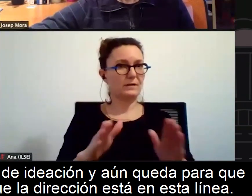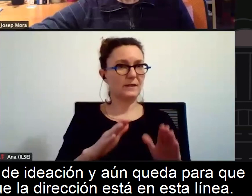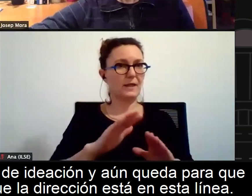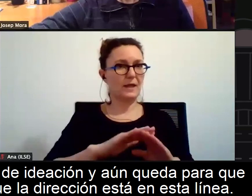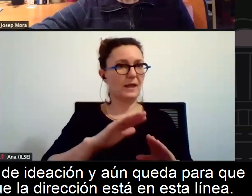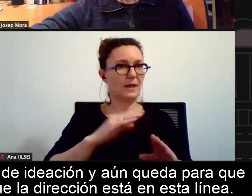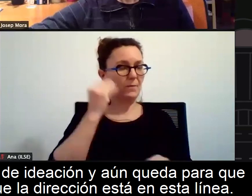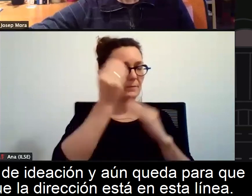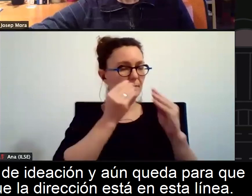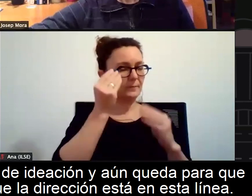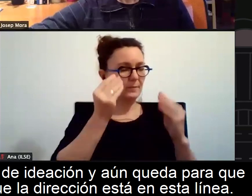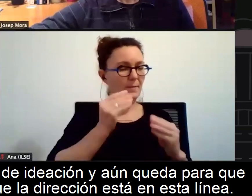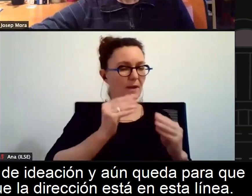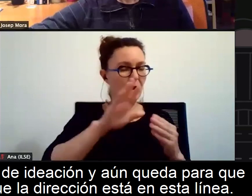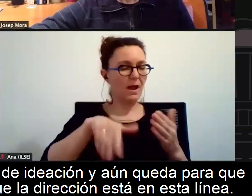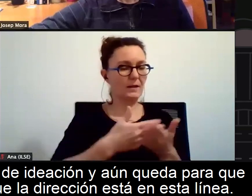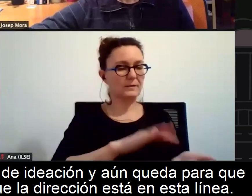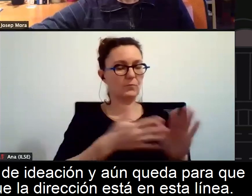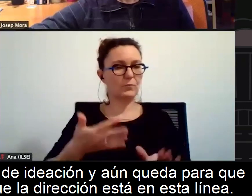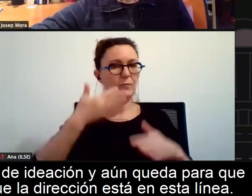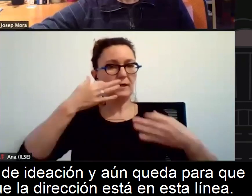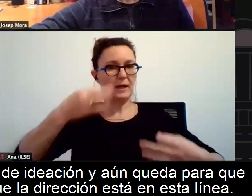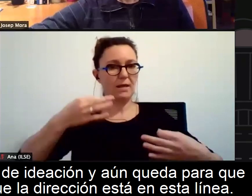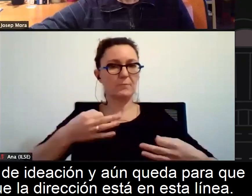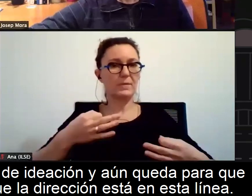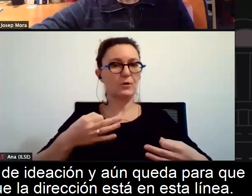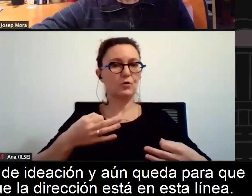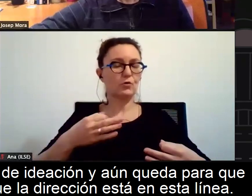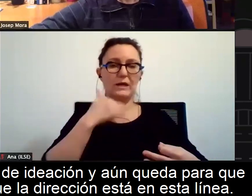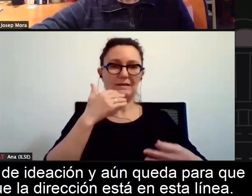Vemos que la dirección claramente está en esta línea.